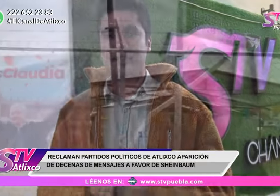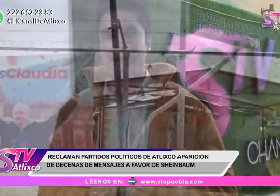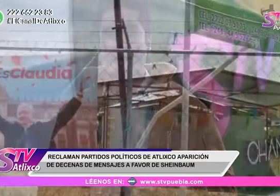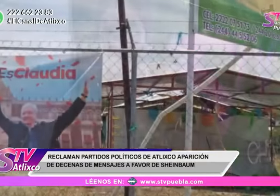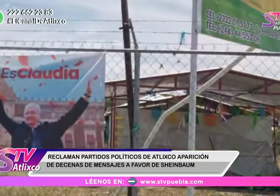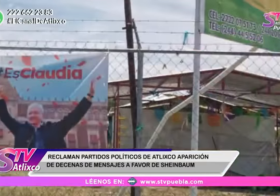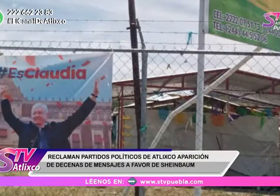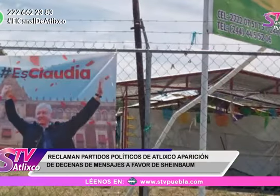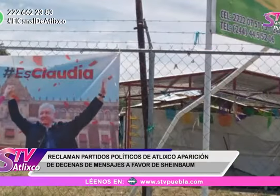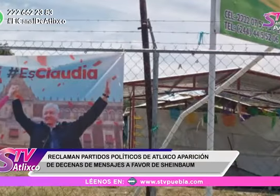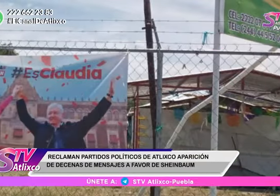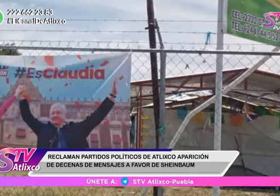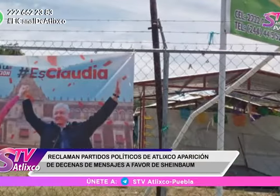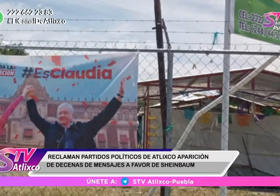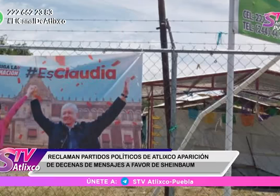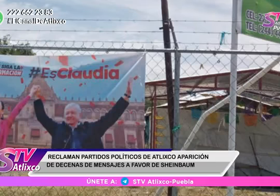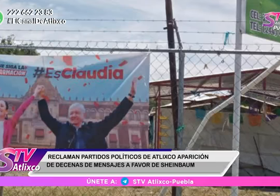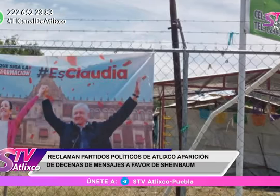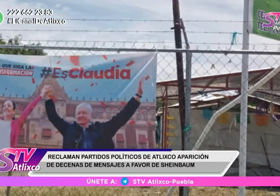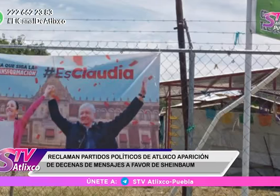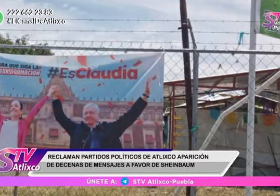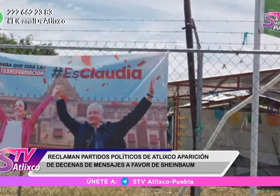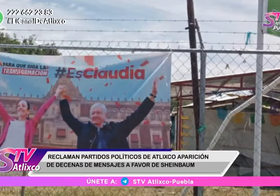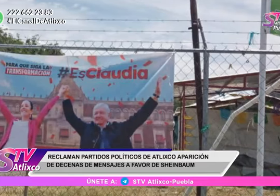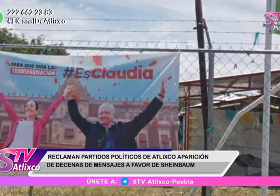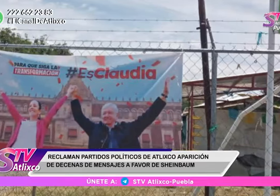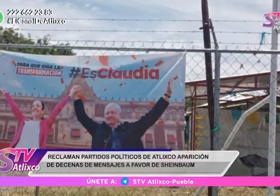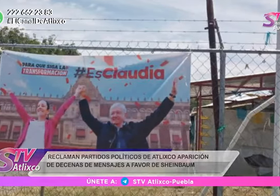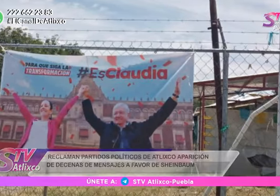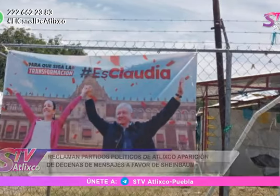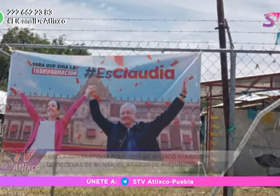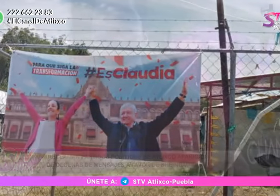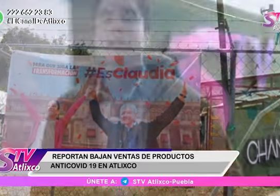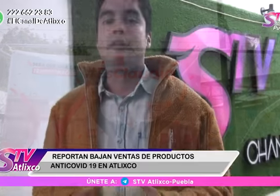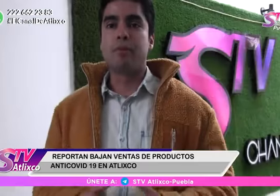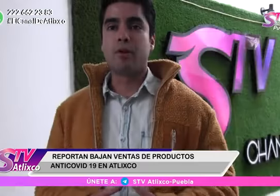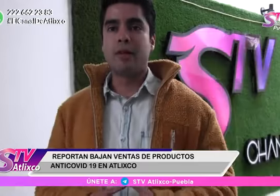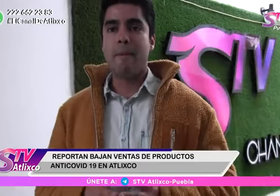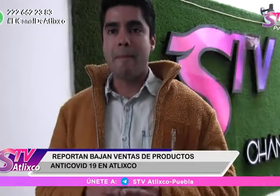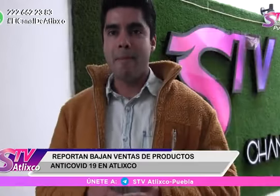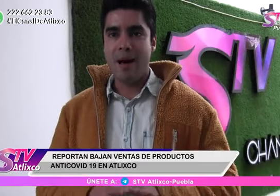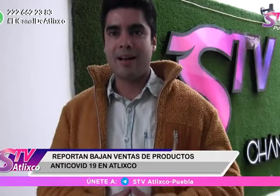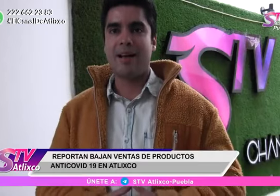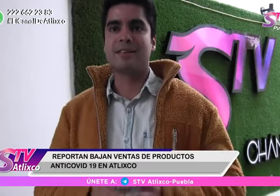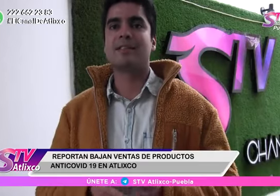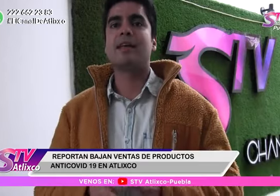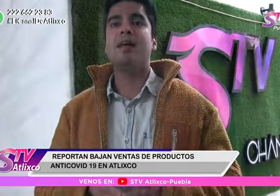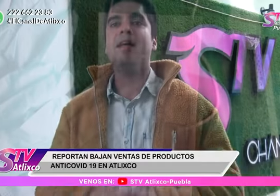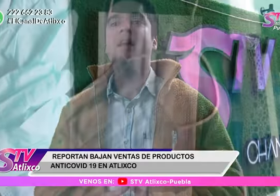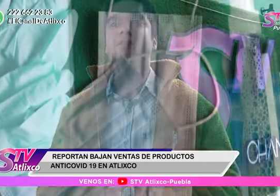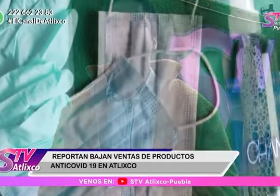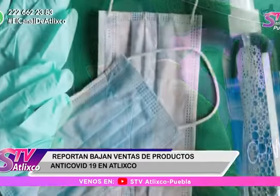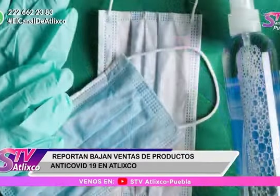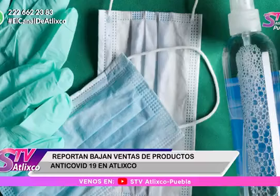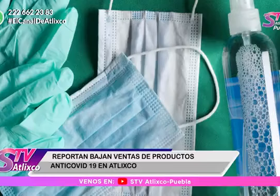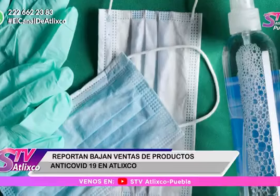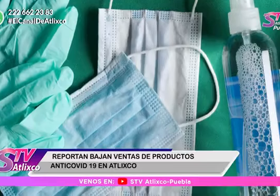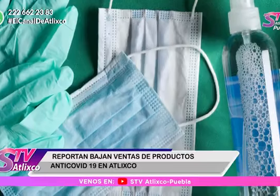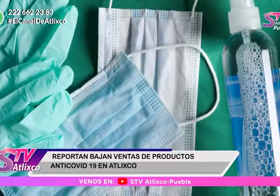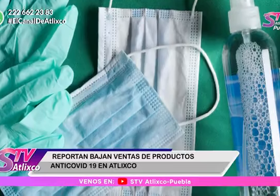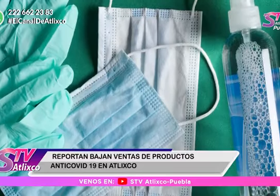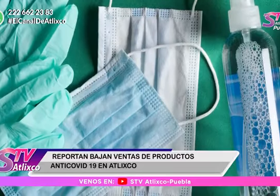de decenas de mensajes a favor de Claudia Sheinbaum. Y reportan bajas en las